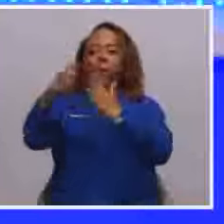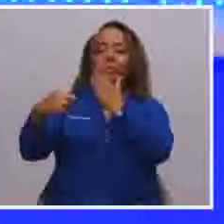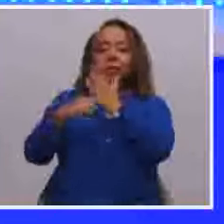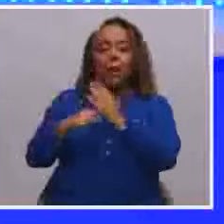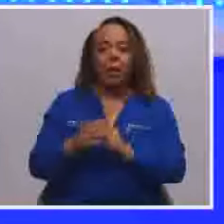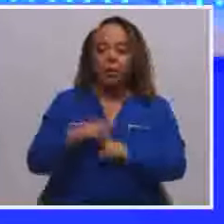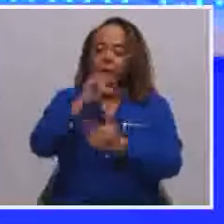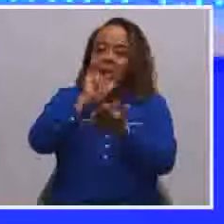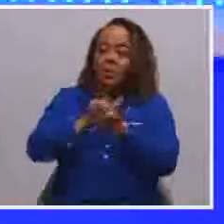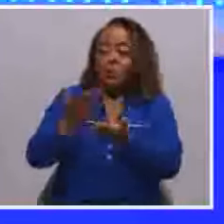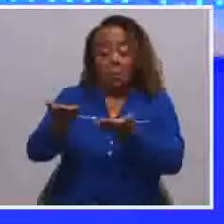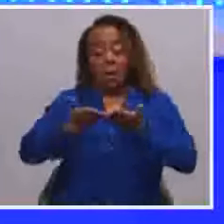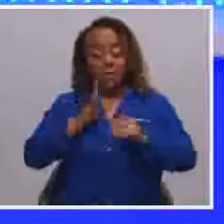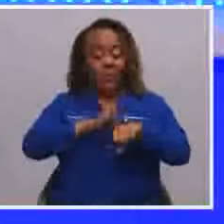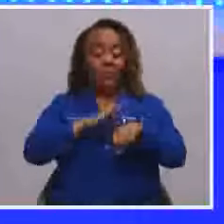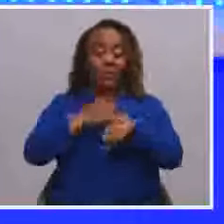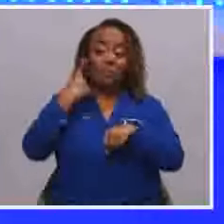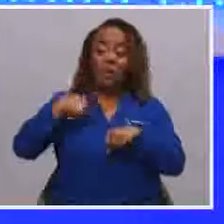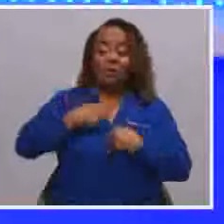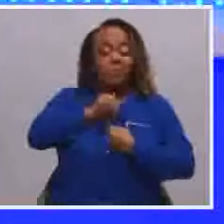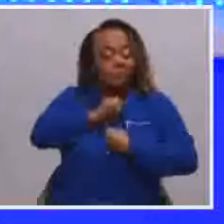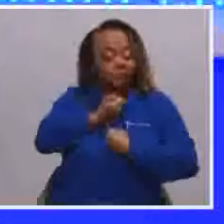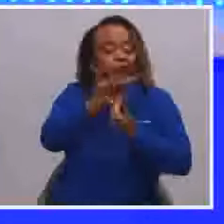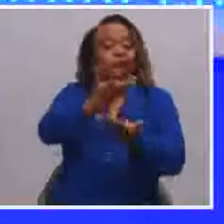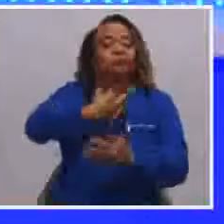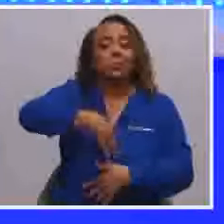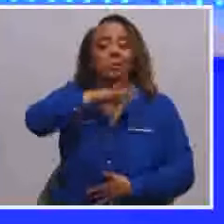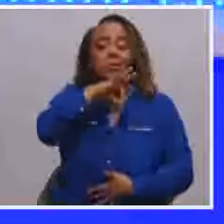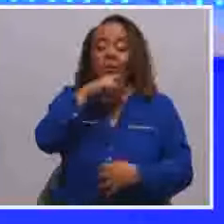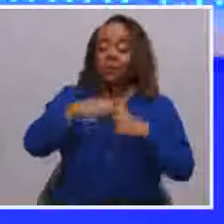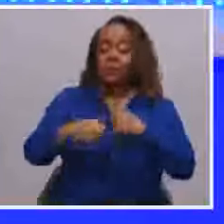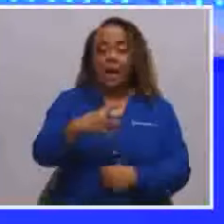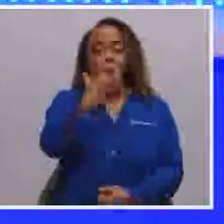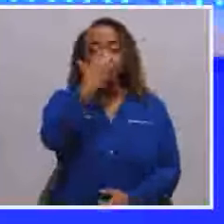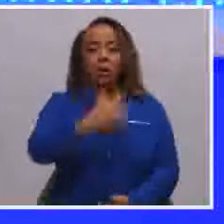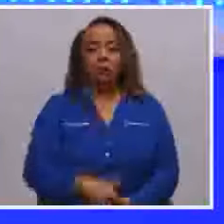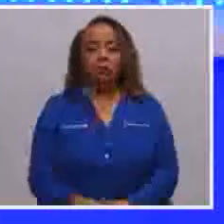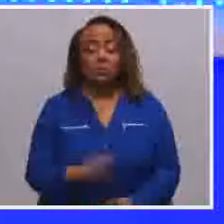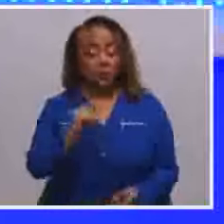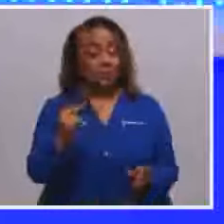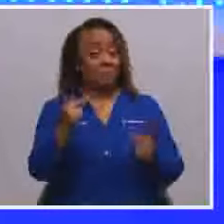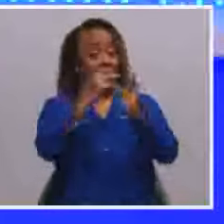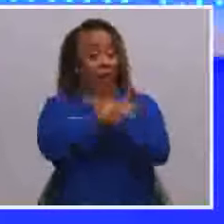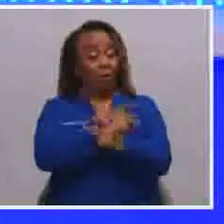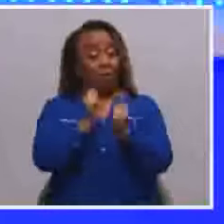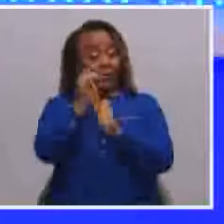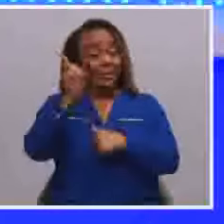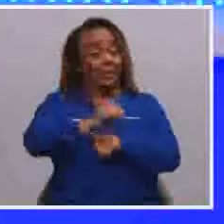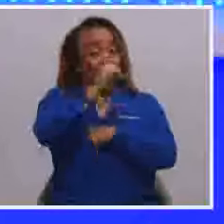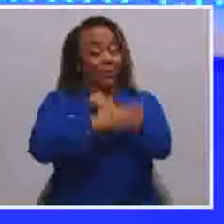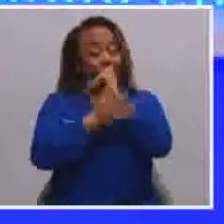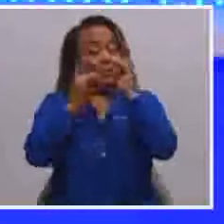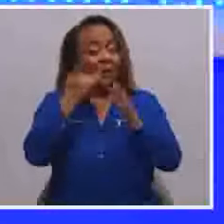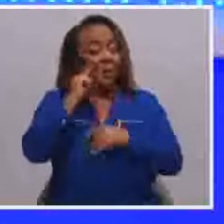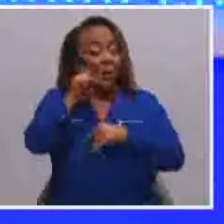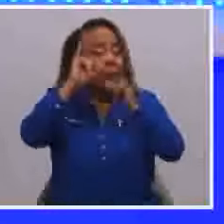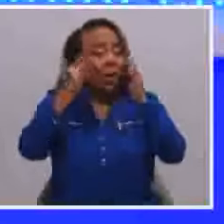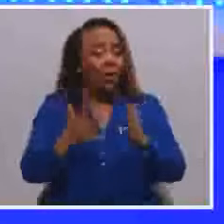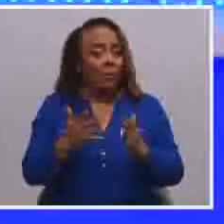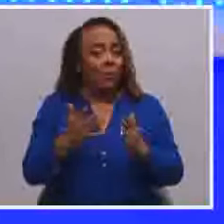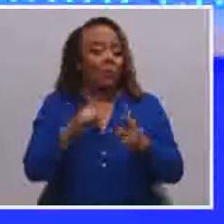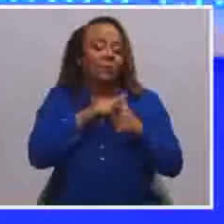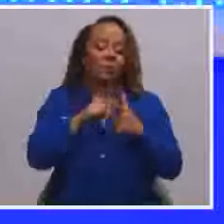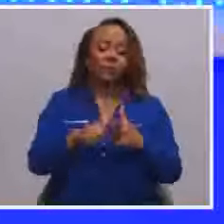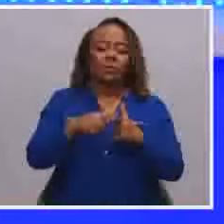y eso te da permiso para evacuar todas tus frustraciones broncas y enojos Y peor Aún si es con discriminación racial para con un protagonista